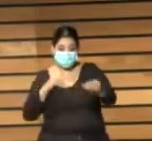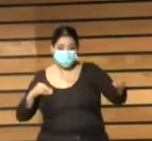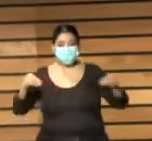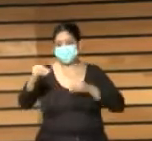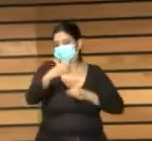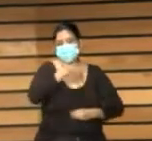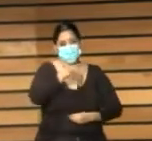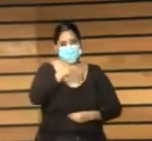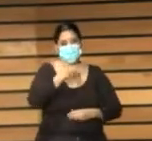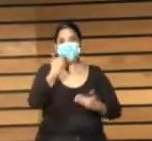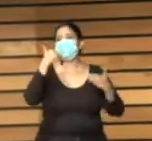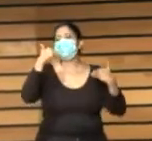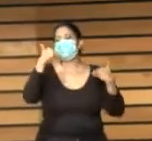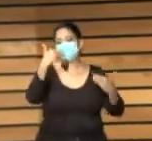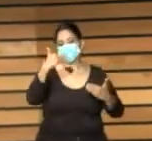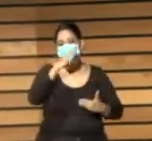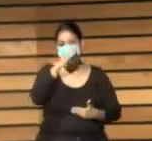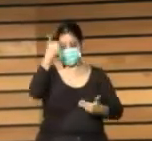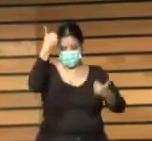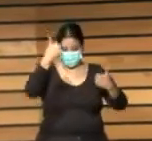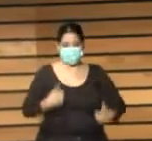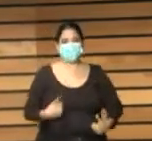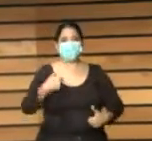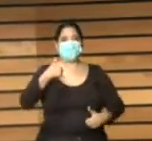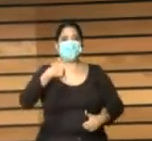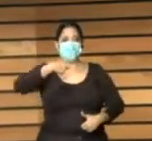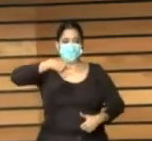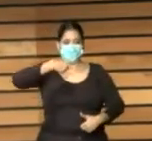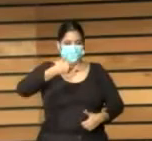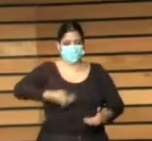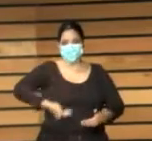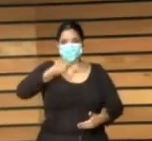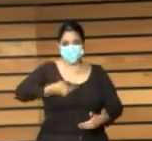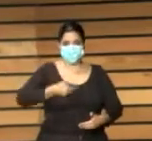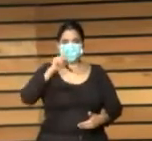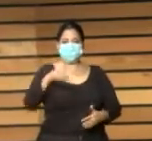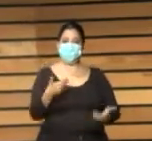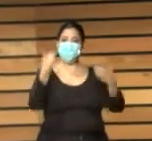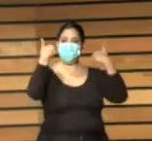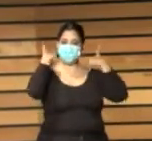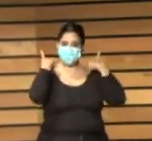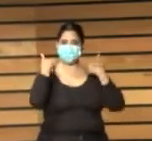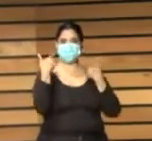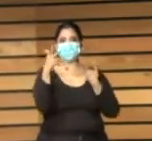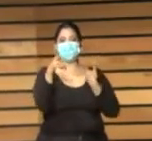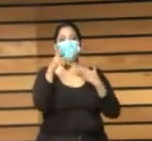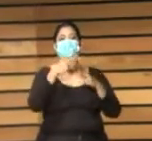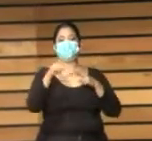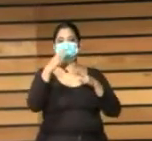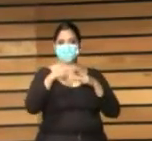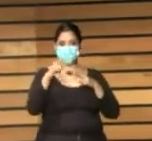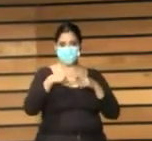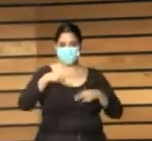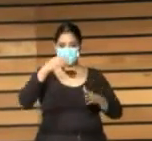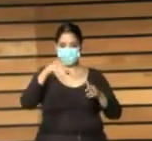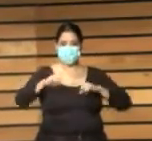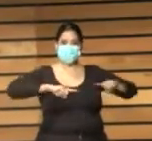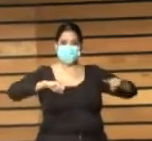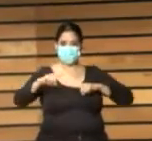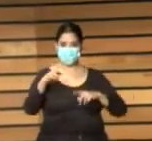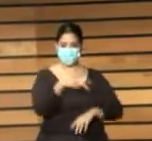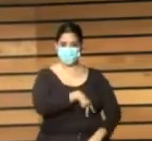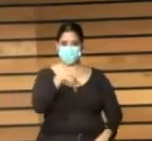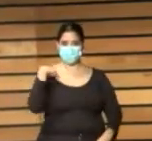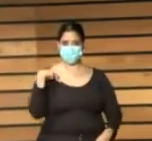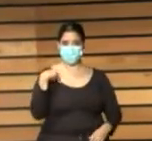gracias como lectora, como usuaria de bibliotecas y también en este caso como responsable de las políticas públicas desde la Dirección General del Libro